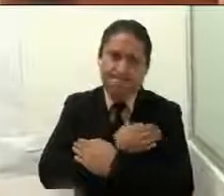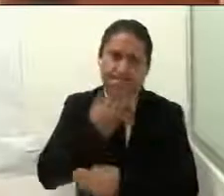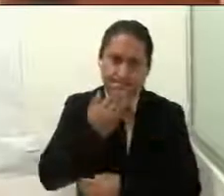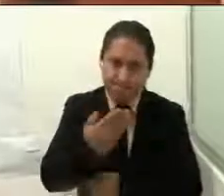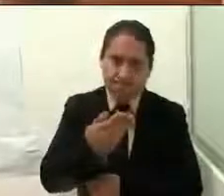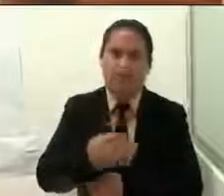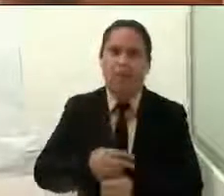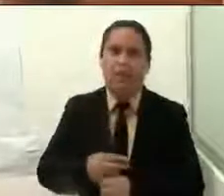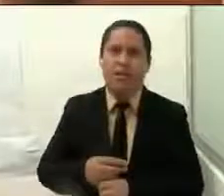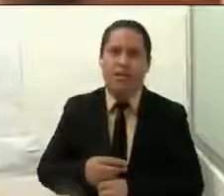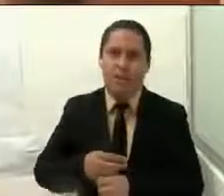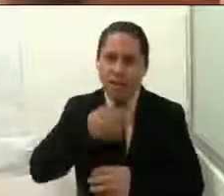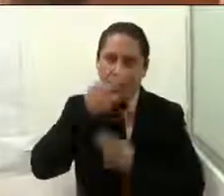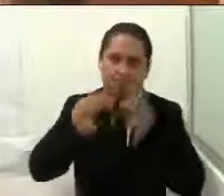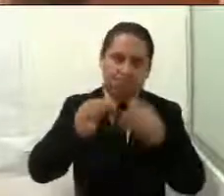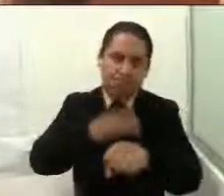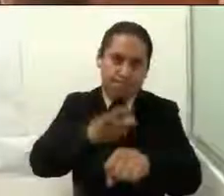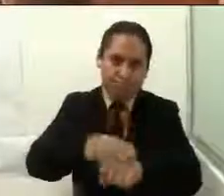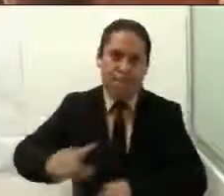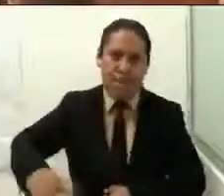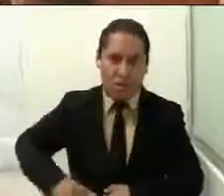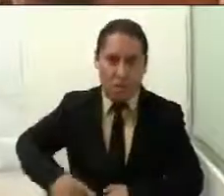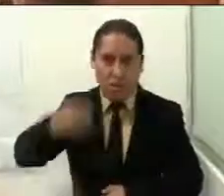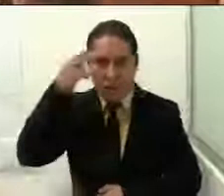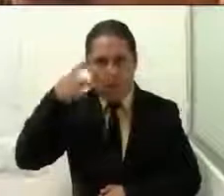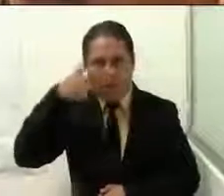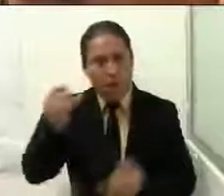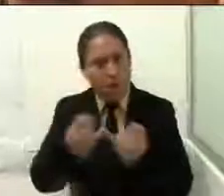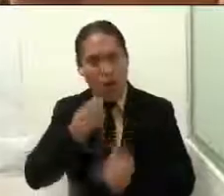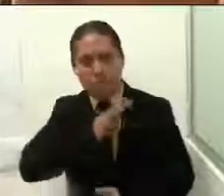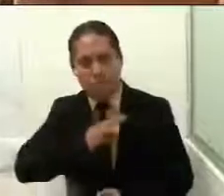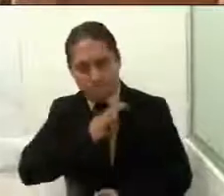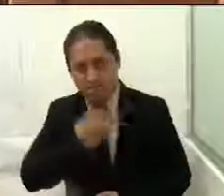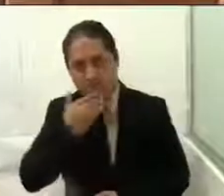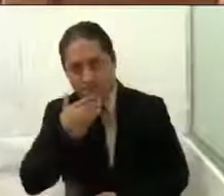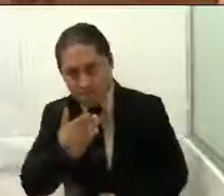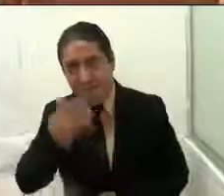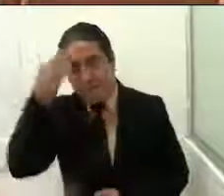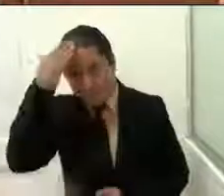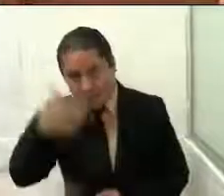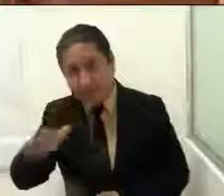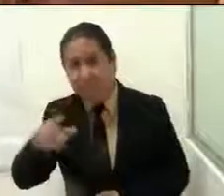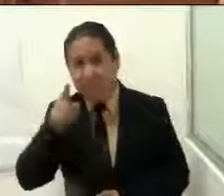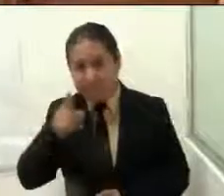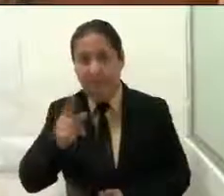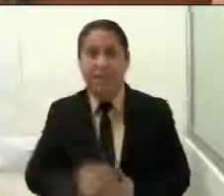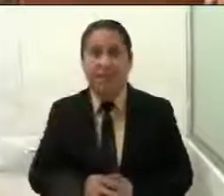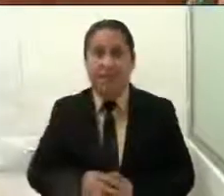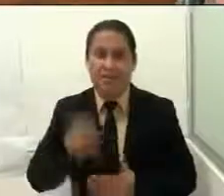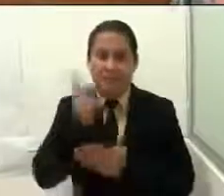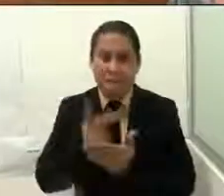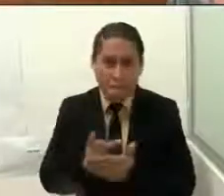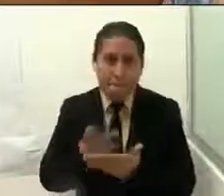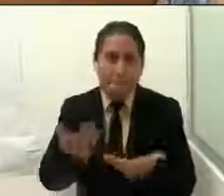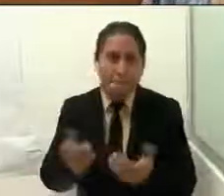a nuestro gobernador el licenciado manuel velasco cuello que sabemos que los programas